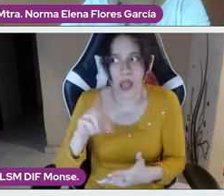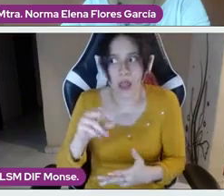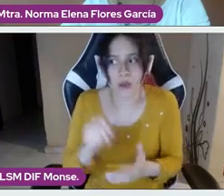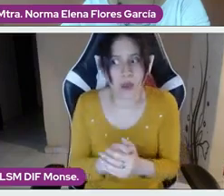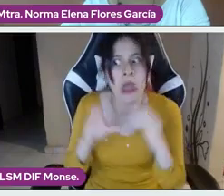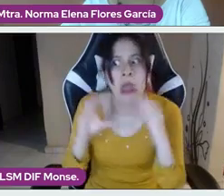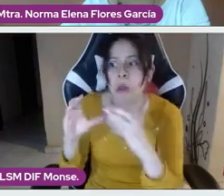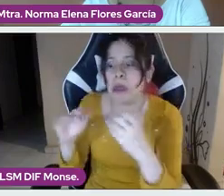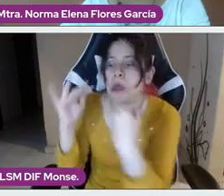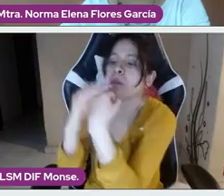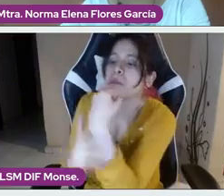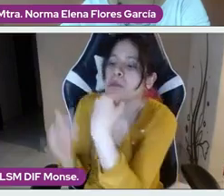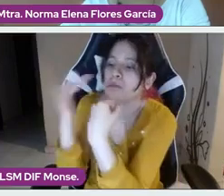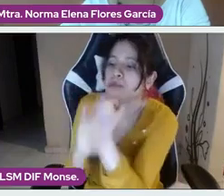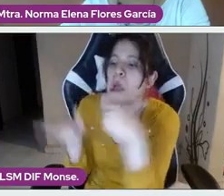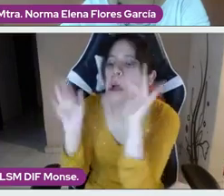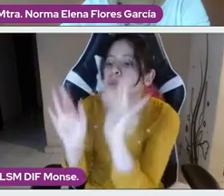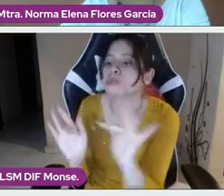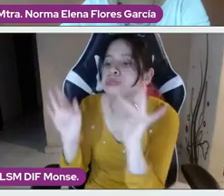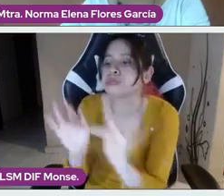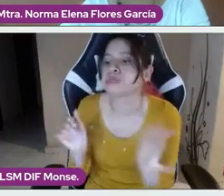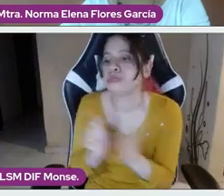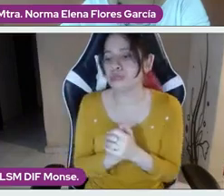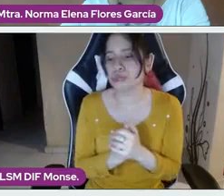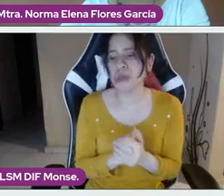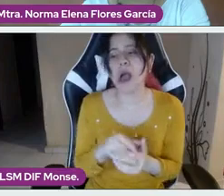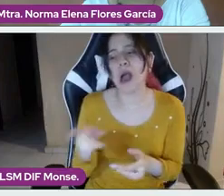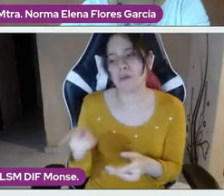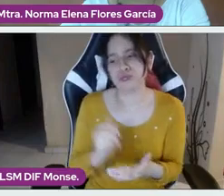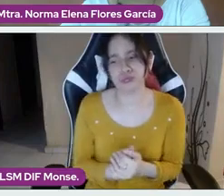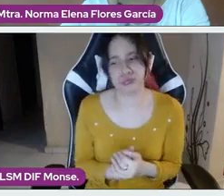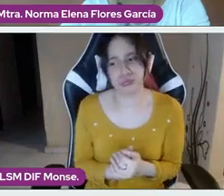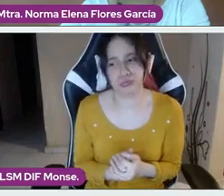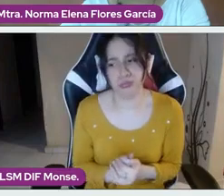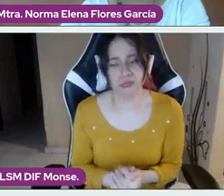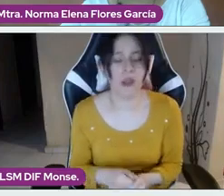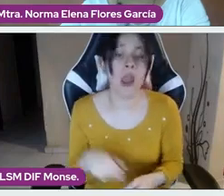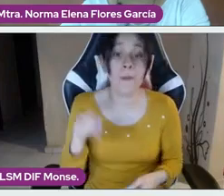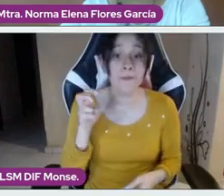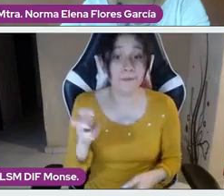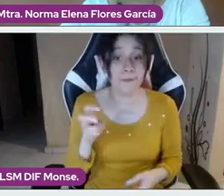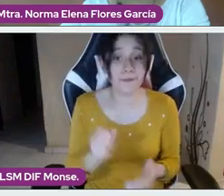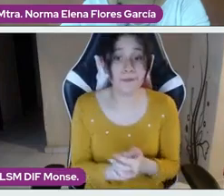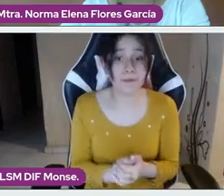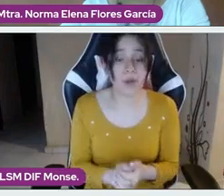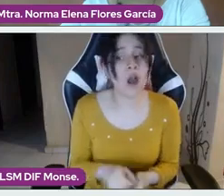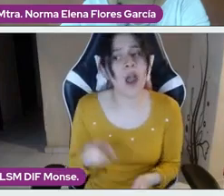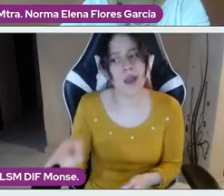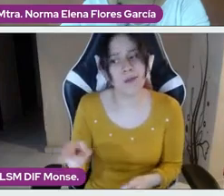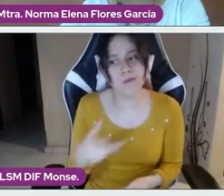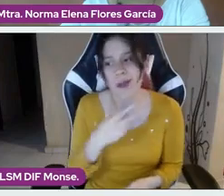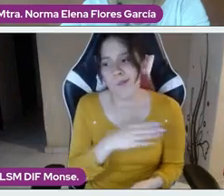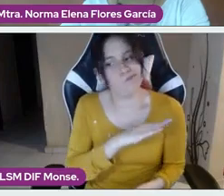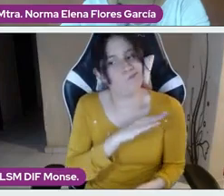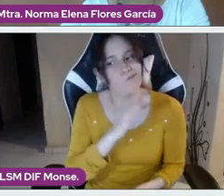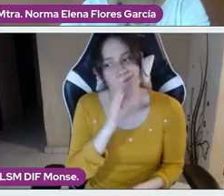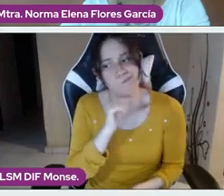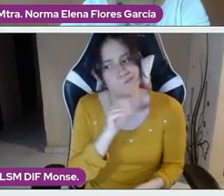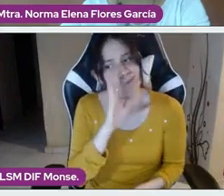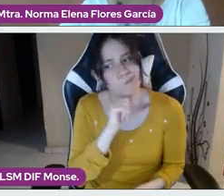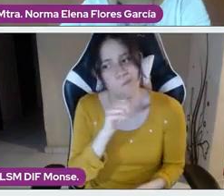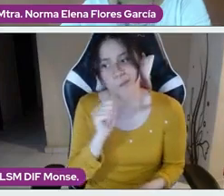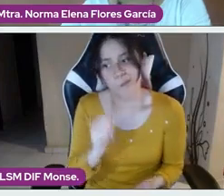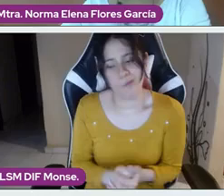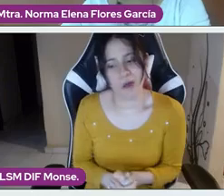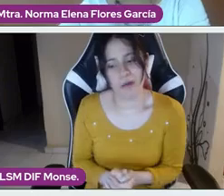esta victimización, pobrecito, se quedaron solos, y ahí les hace una mentalidad de no poder, ¿no? De todo